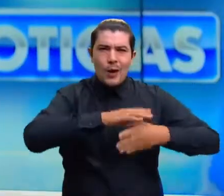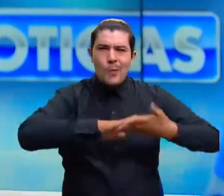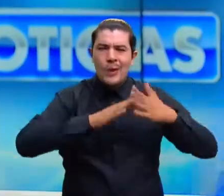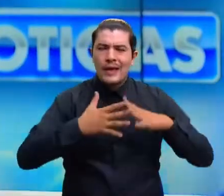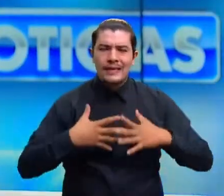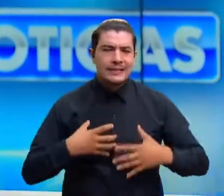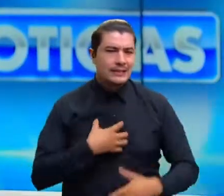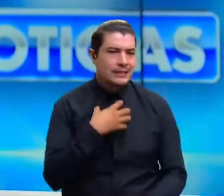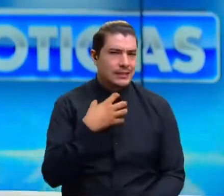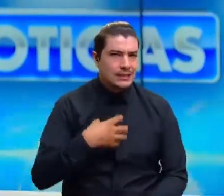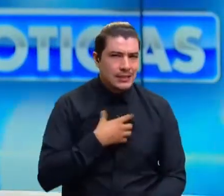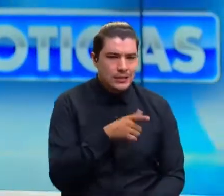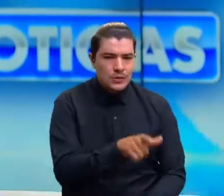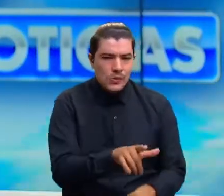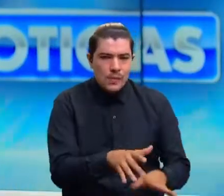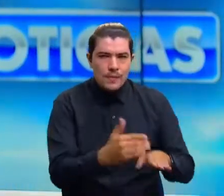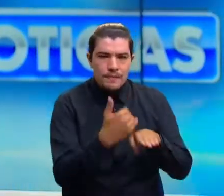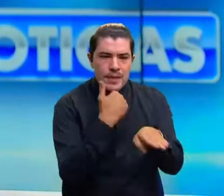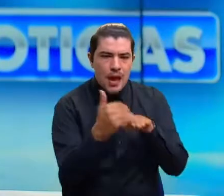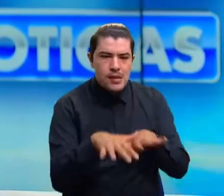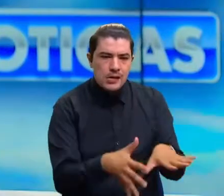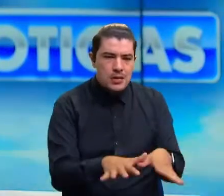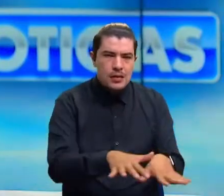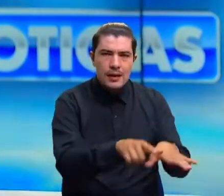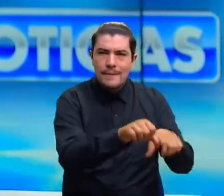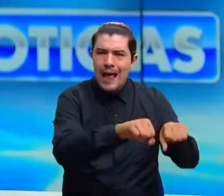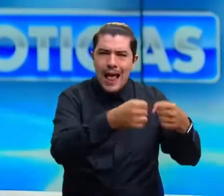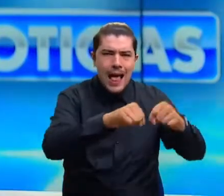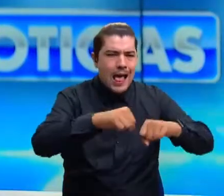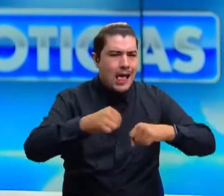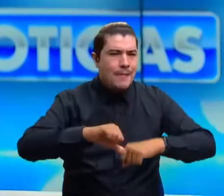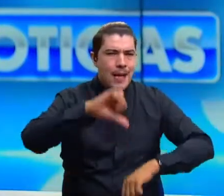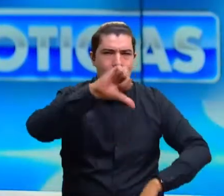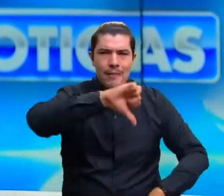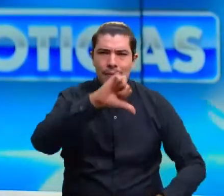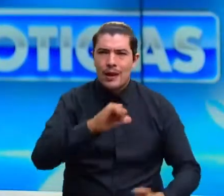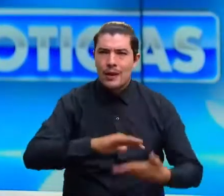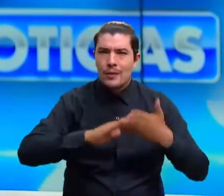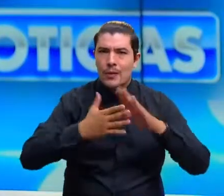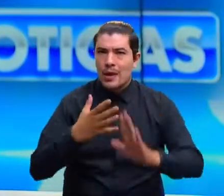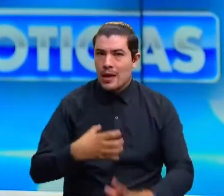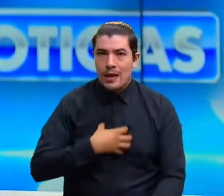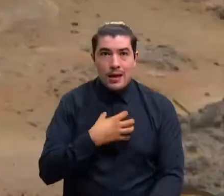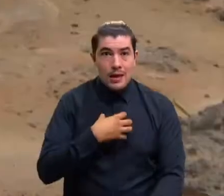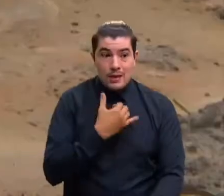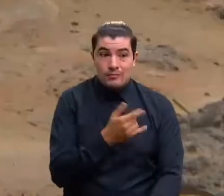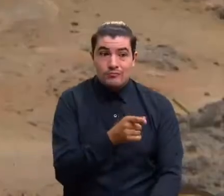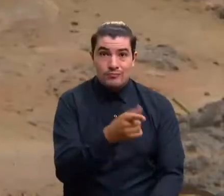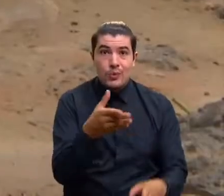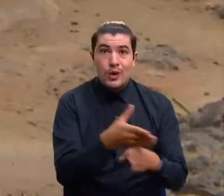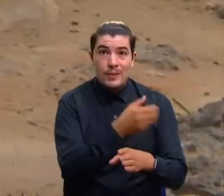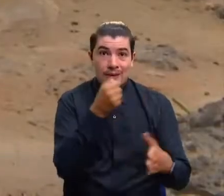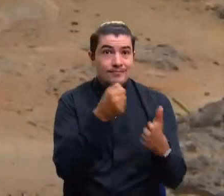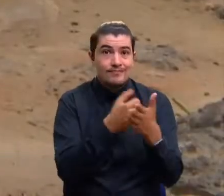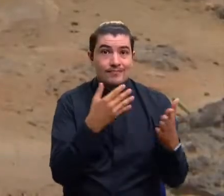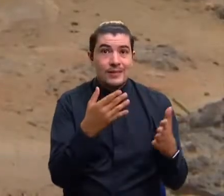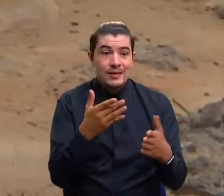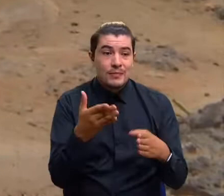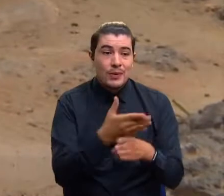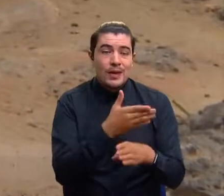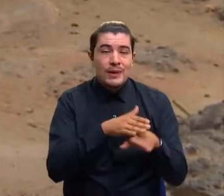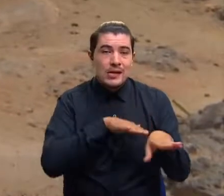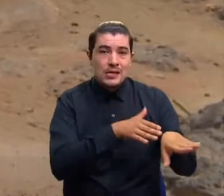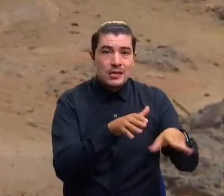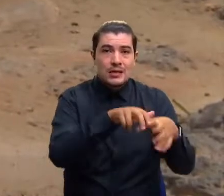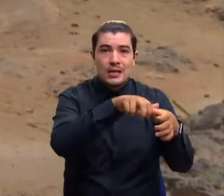el deterioro de la malla vial no solo genera problemas de movilidad, sino también causa accidentes. Cráteres de más de un metro de ancho y